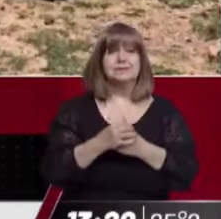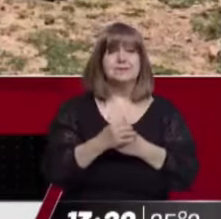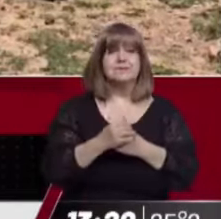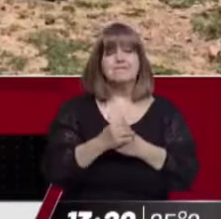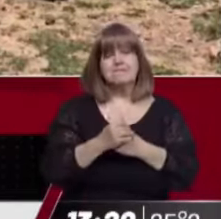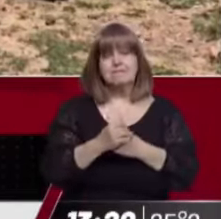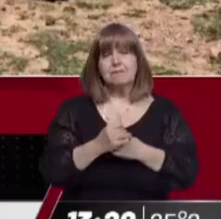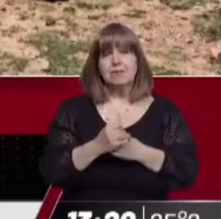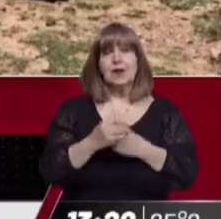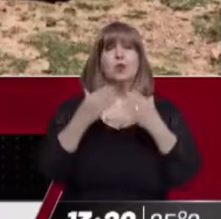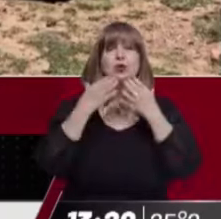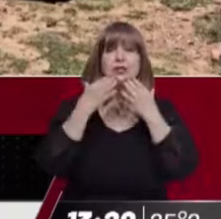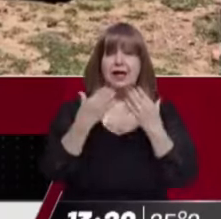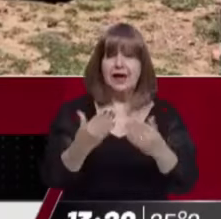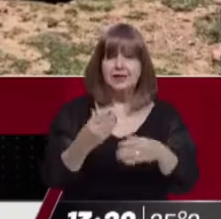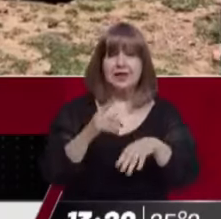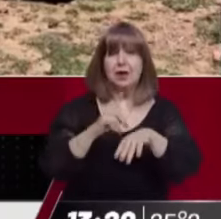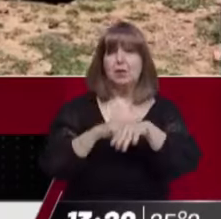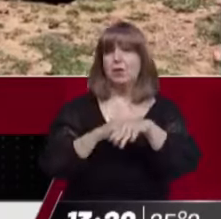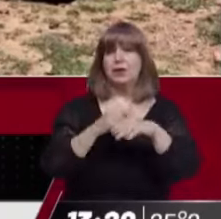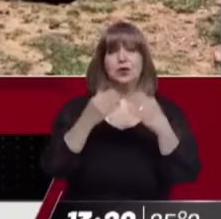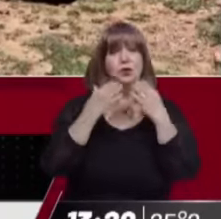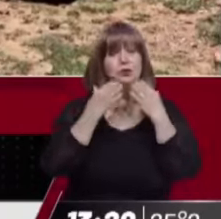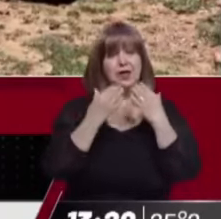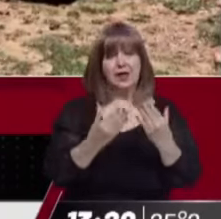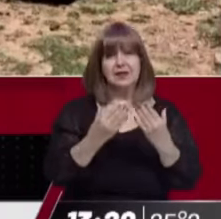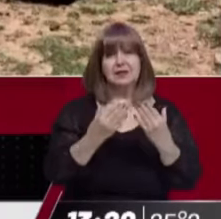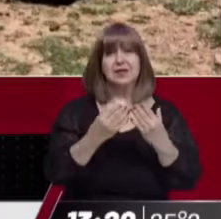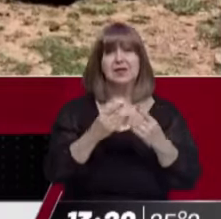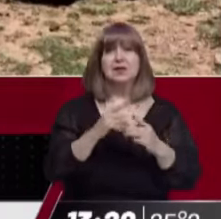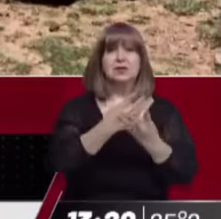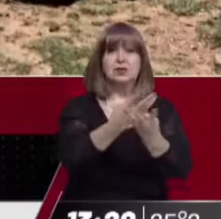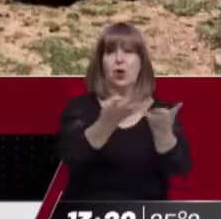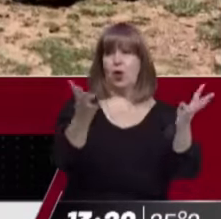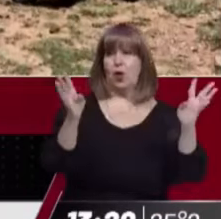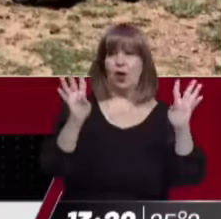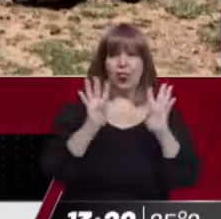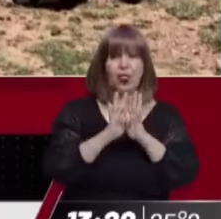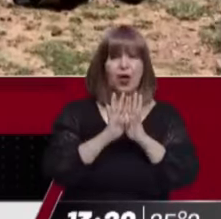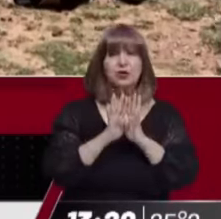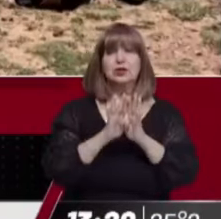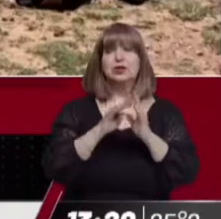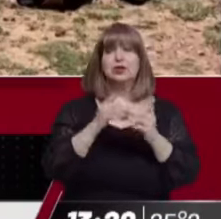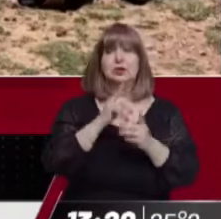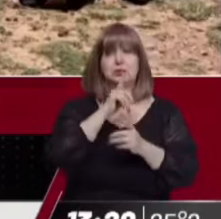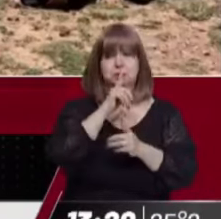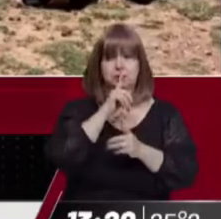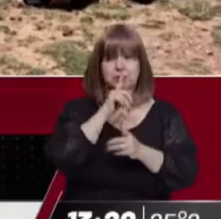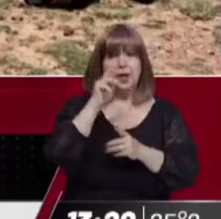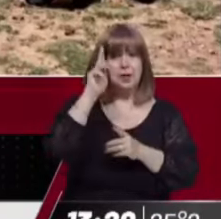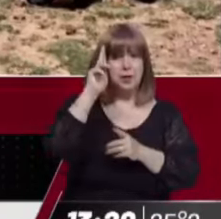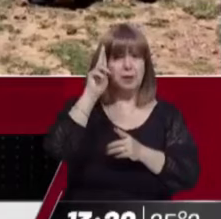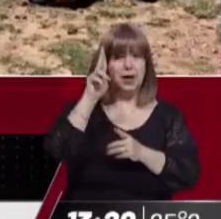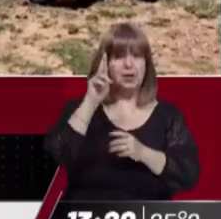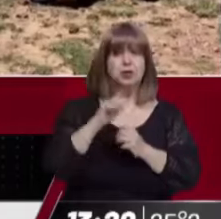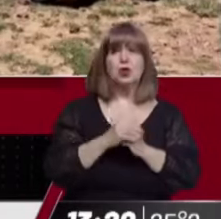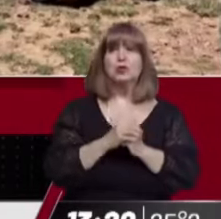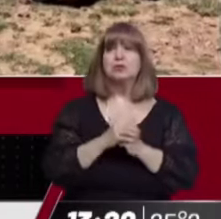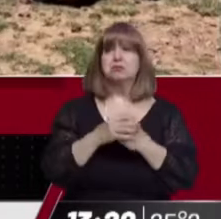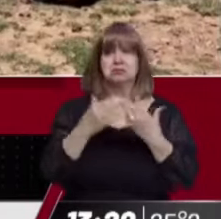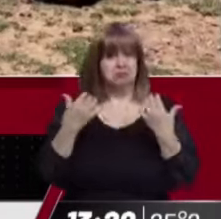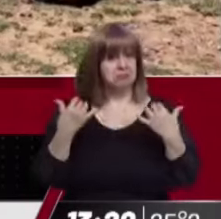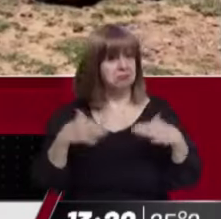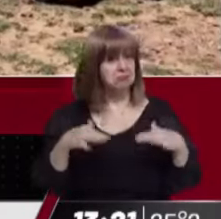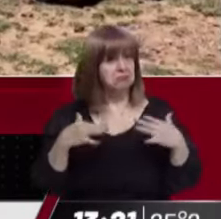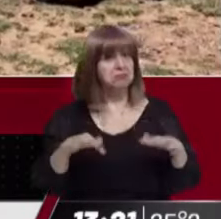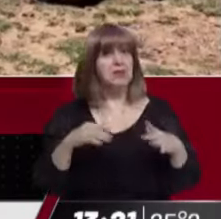y el respeto de la gente creo que es una hermosa forma de educar, trayendo a los niños estaban maravillados. Sí, eso no falla nunca, el respeto